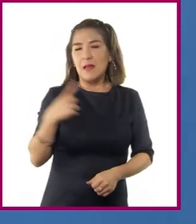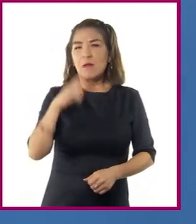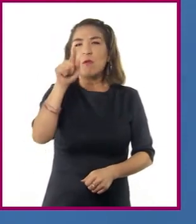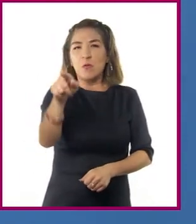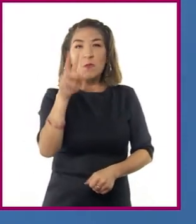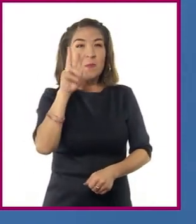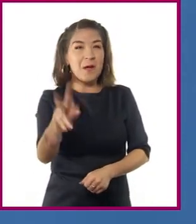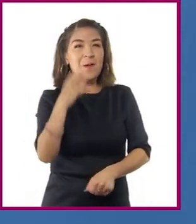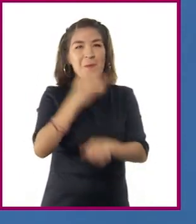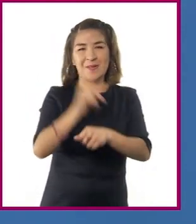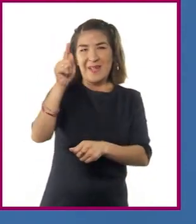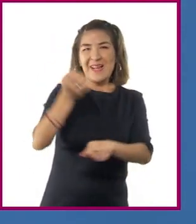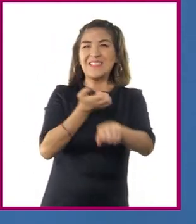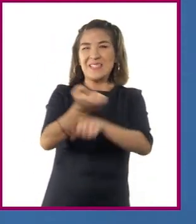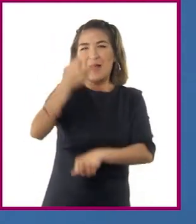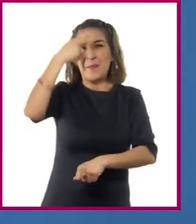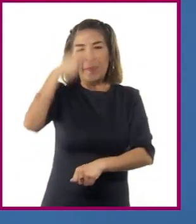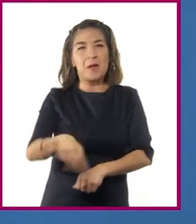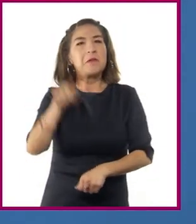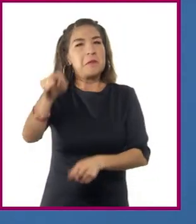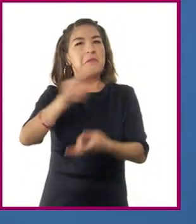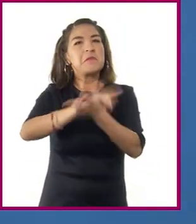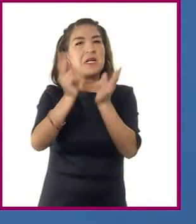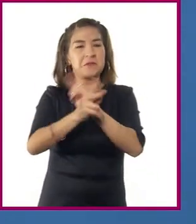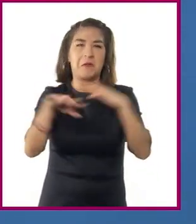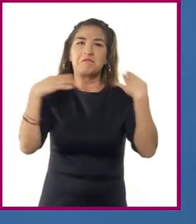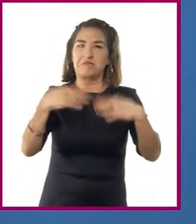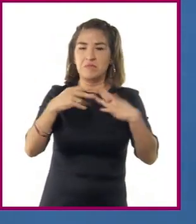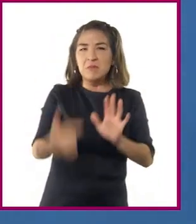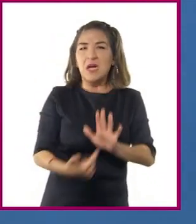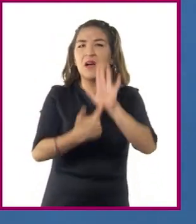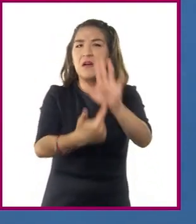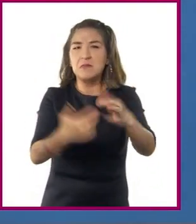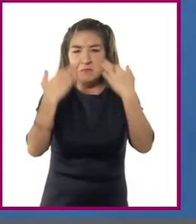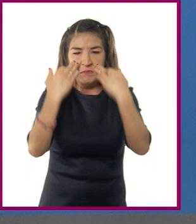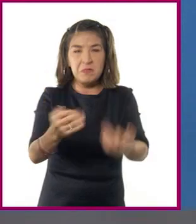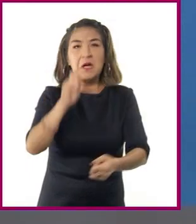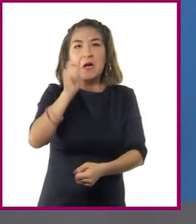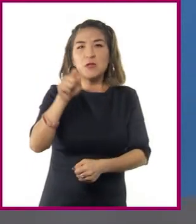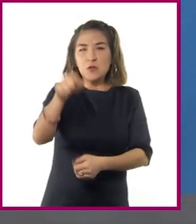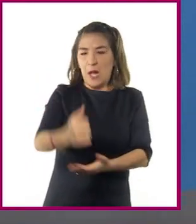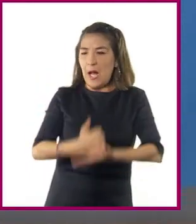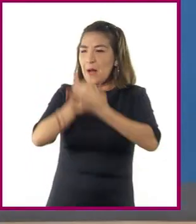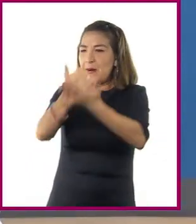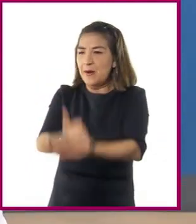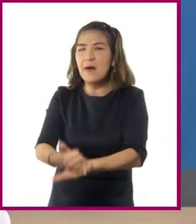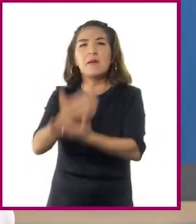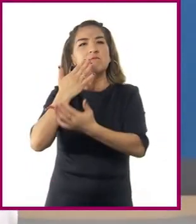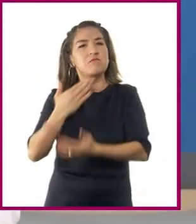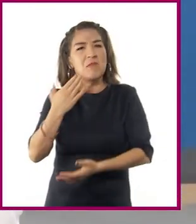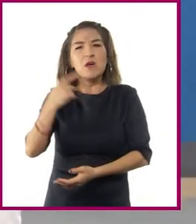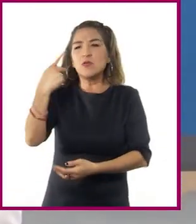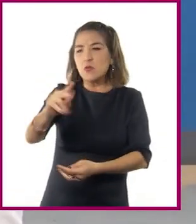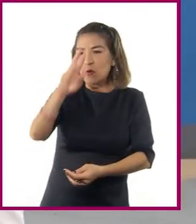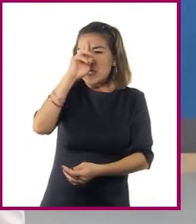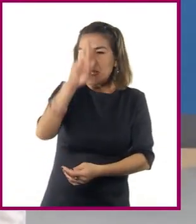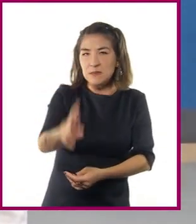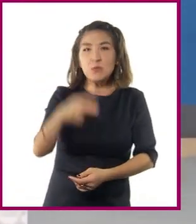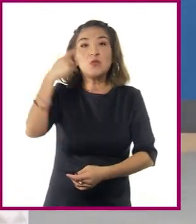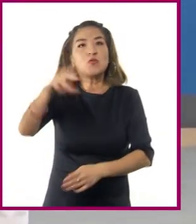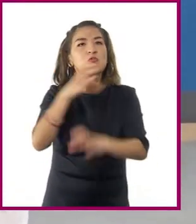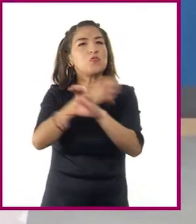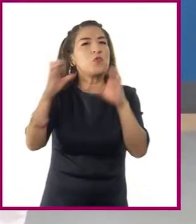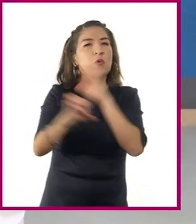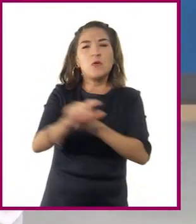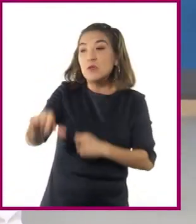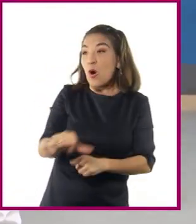hicieron los vecinos de Ixtlahuaca, porque demuestra que cuando actuamos con solidaridad y respetando las pertenencias